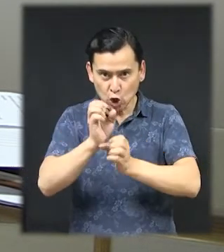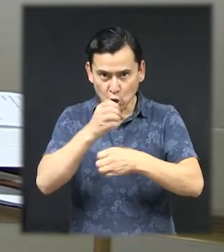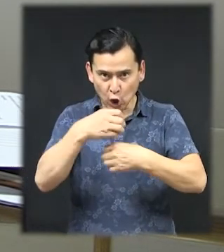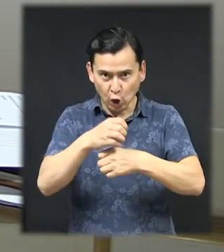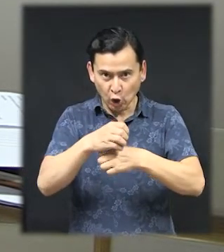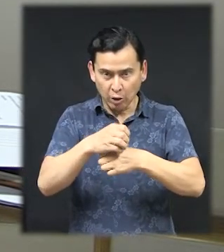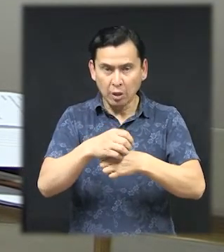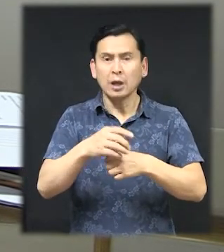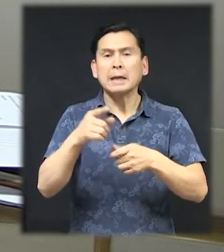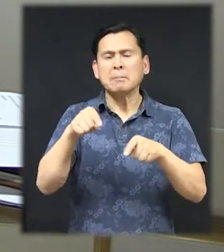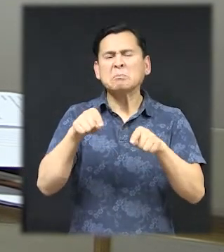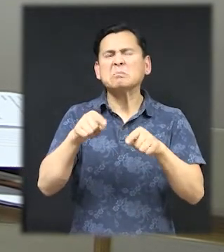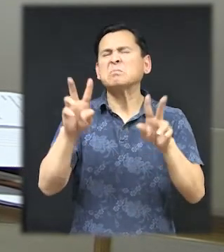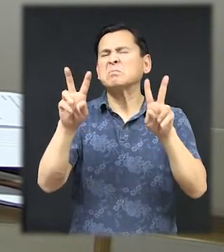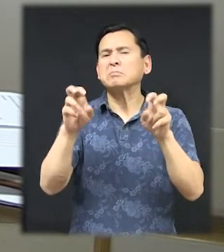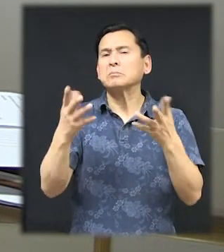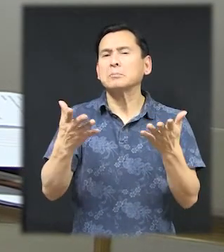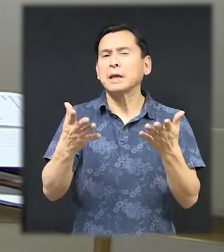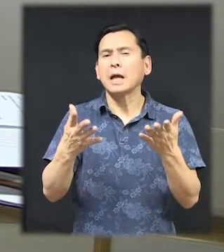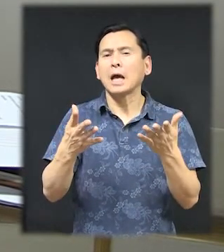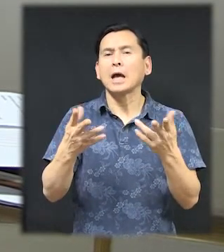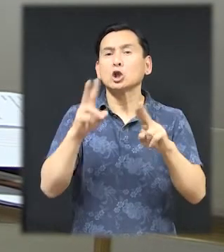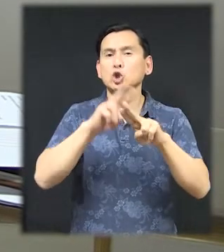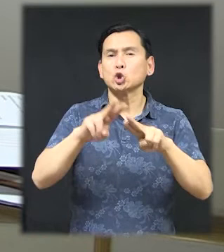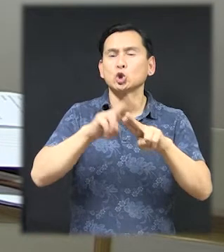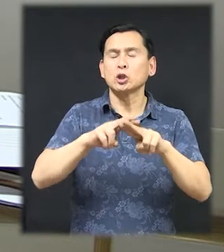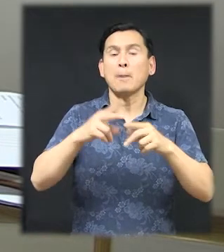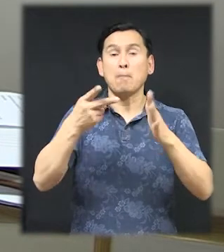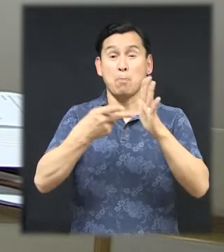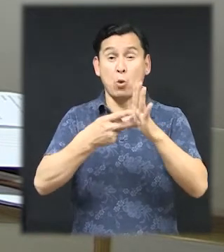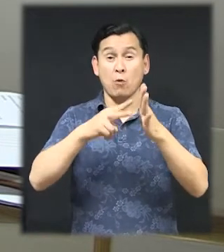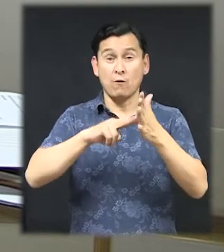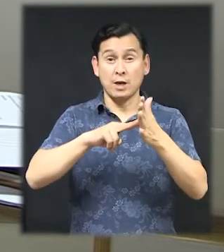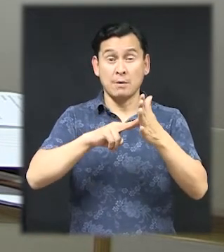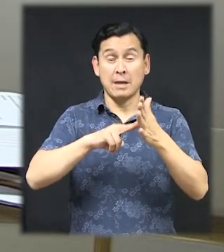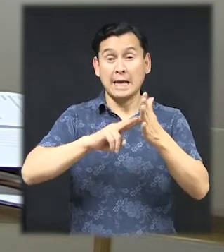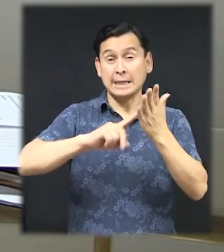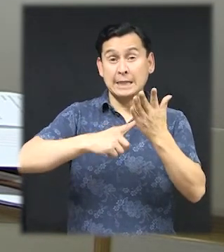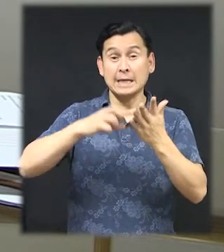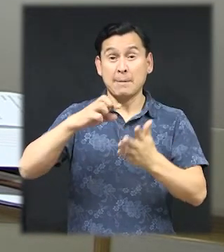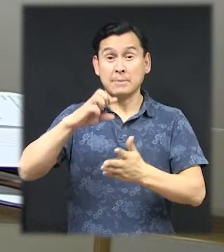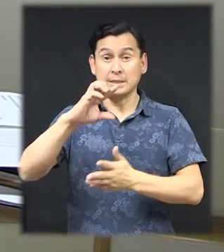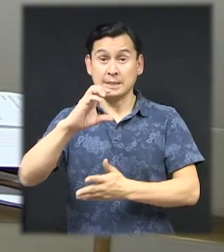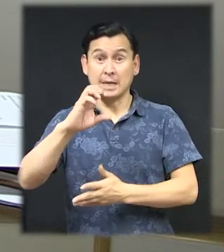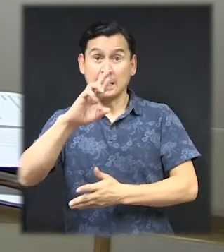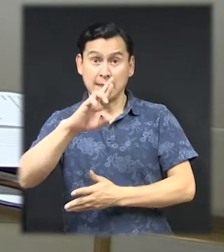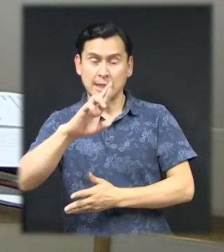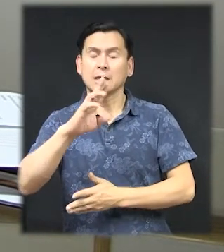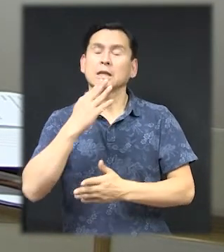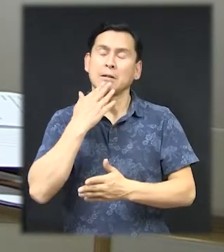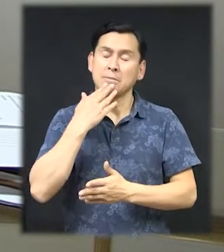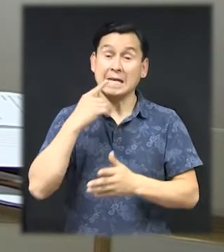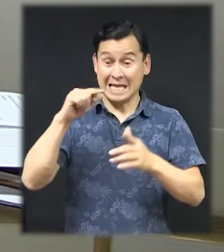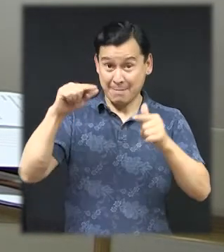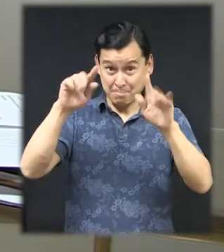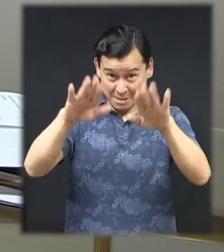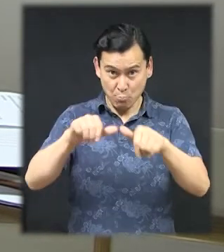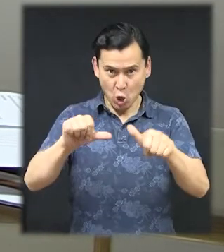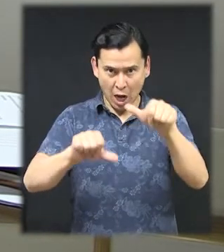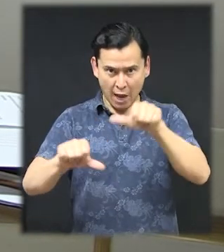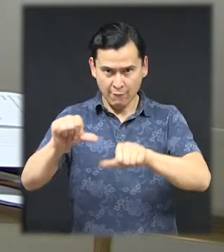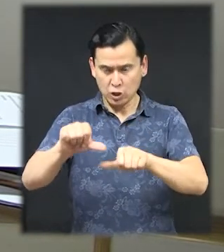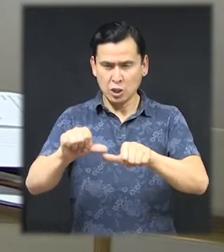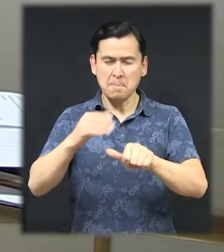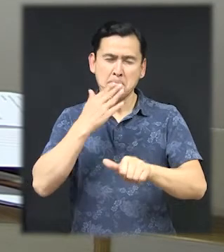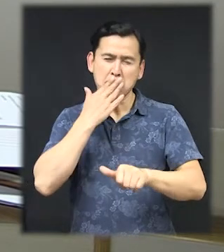es el poder generar estrategias de acercamiento de atención a la gente, y en esto la línea 800, el